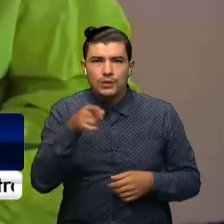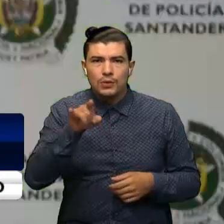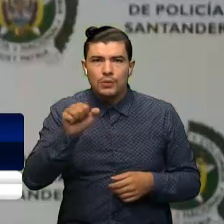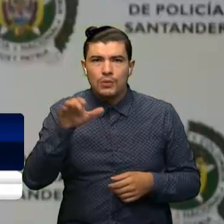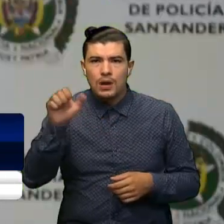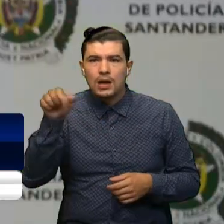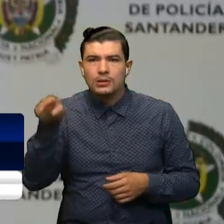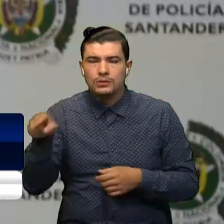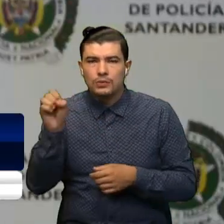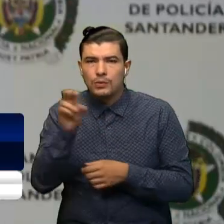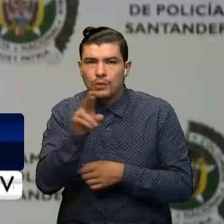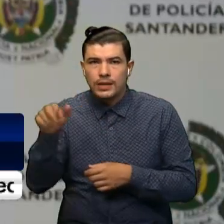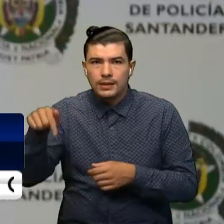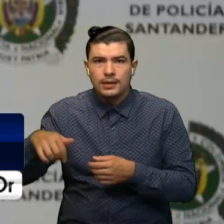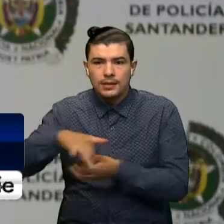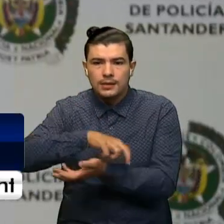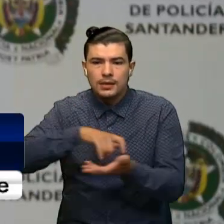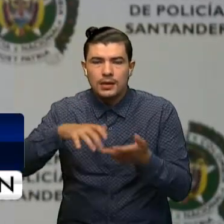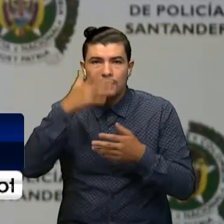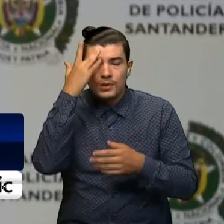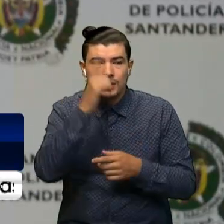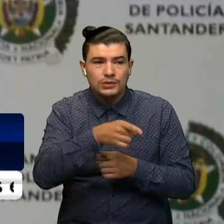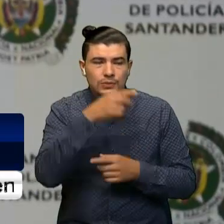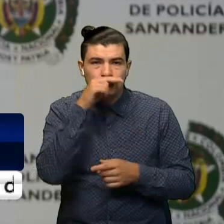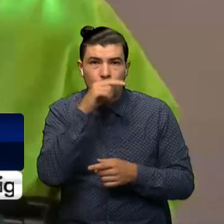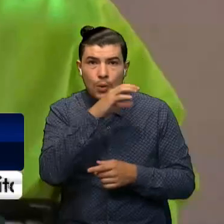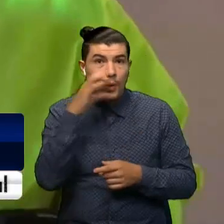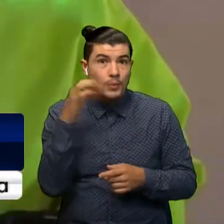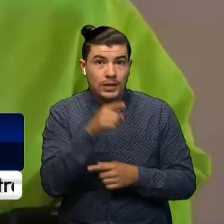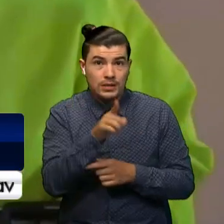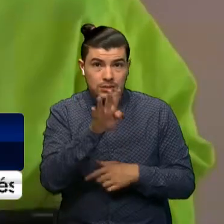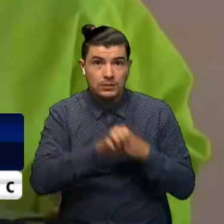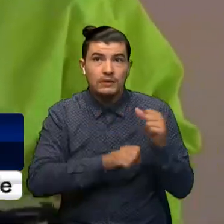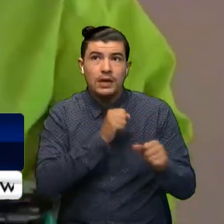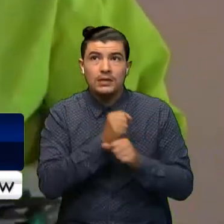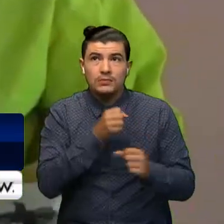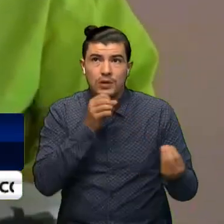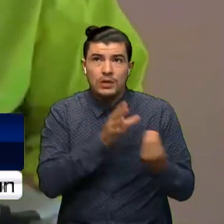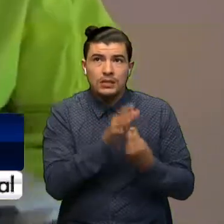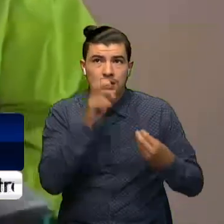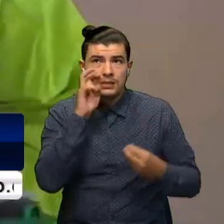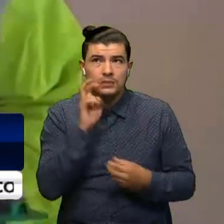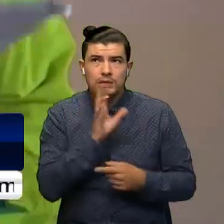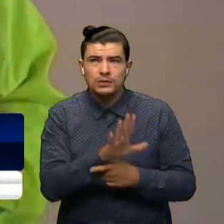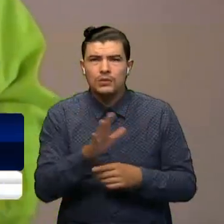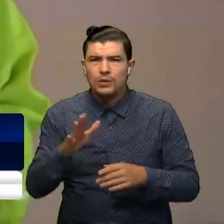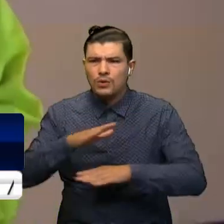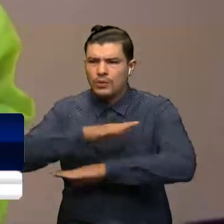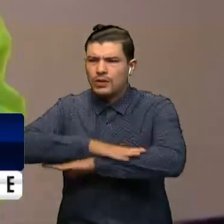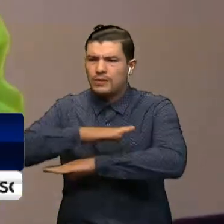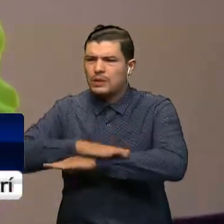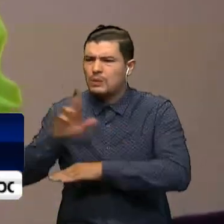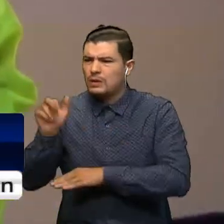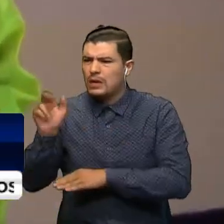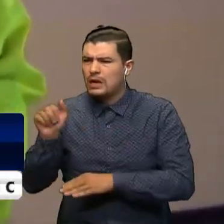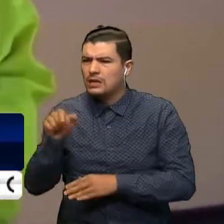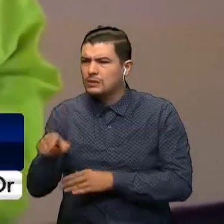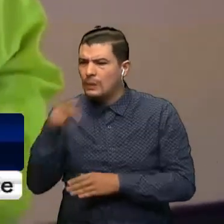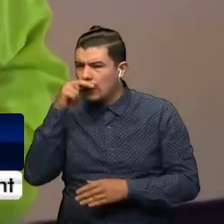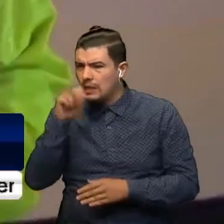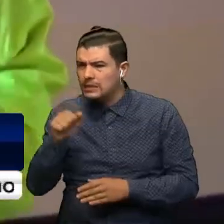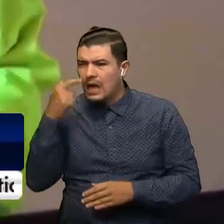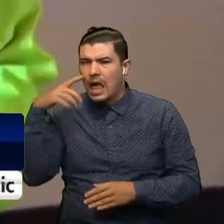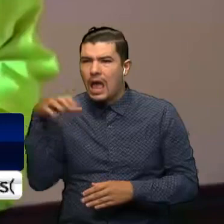santander por el delito de actos sexuales por menor de 14 años fueron los comportamientos extraños de la niña lo que permitió descubrir